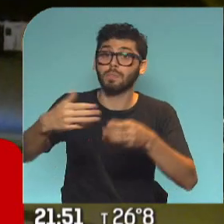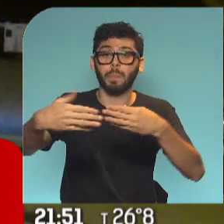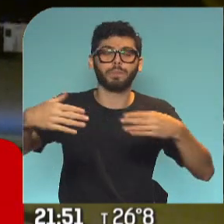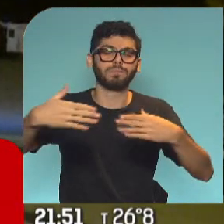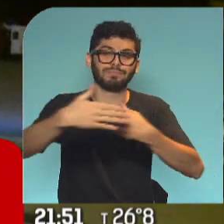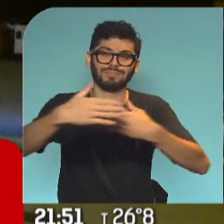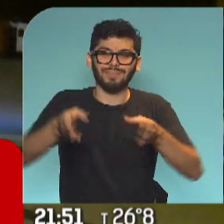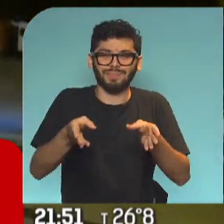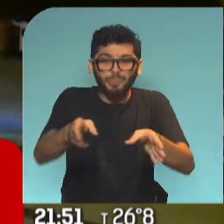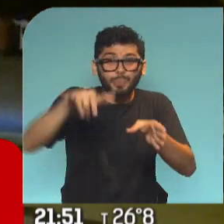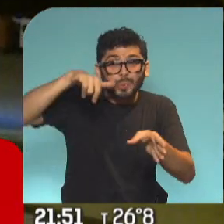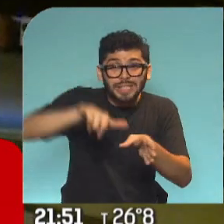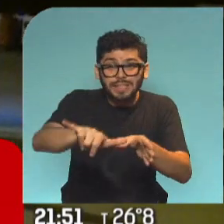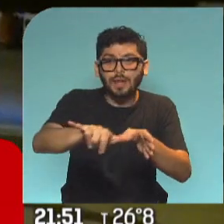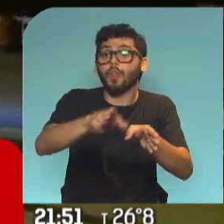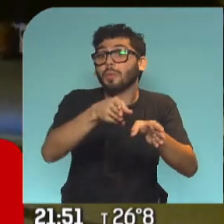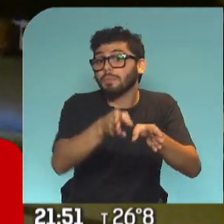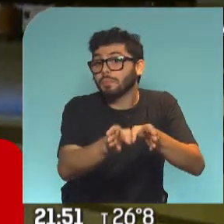estén en el aeropuerto en sí mismo.